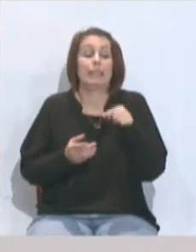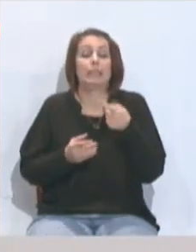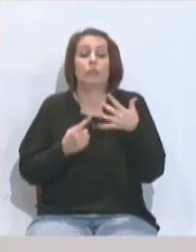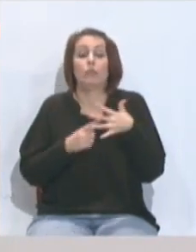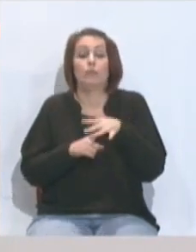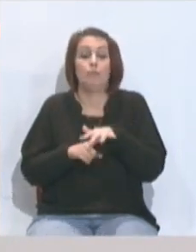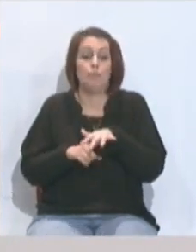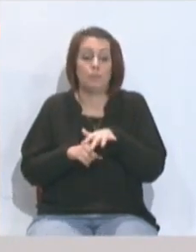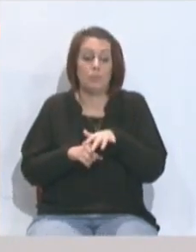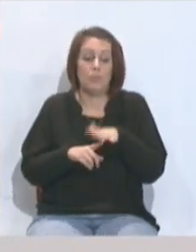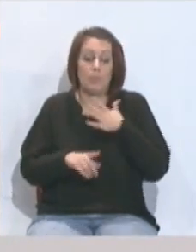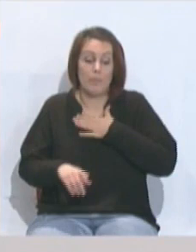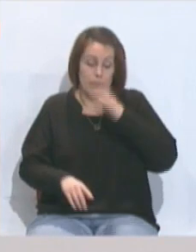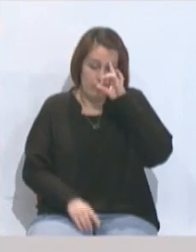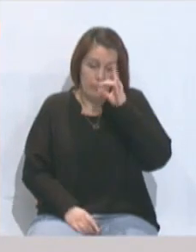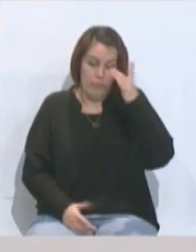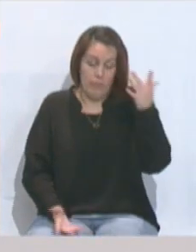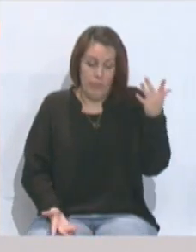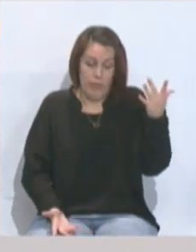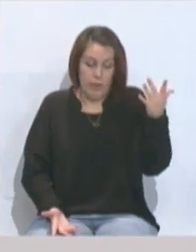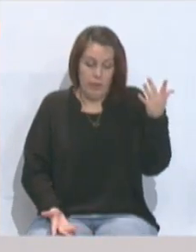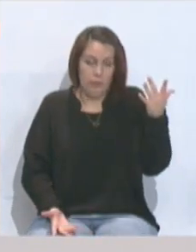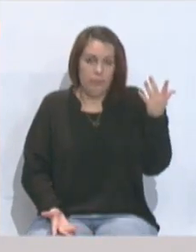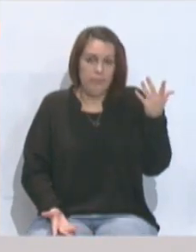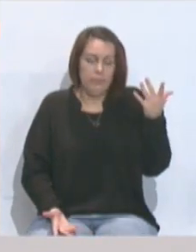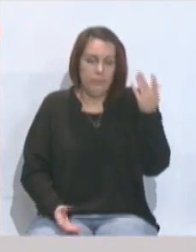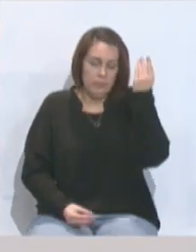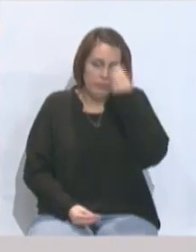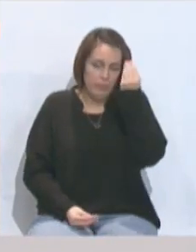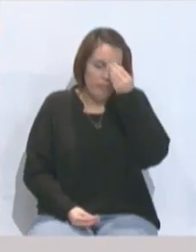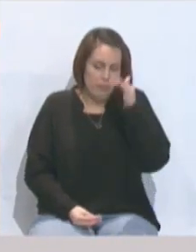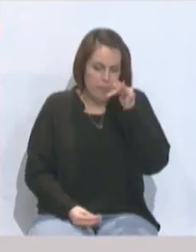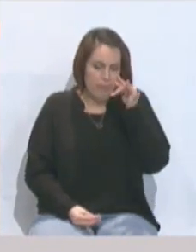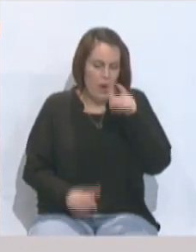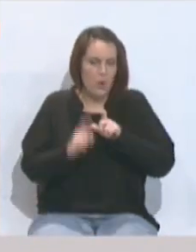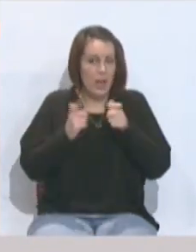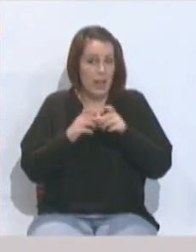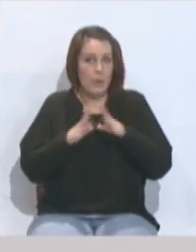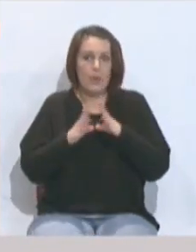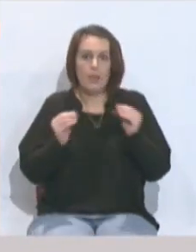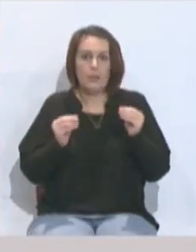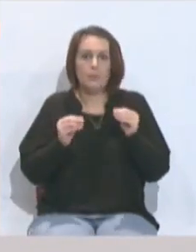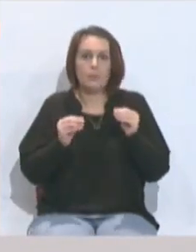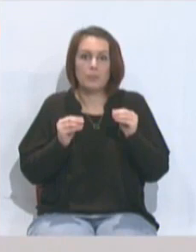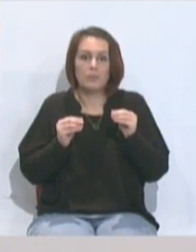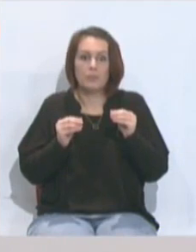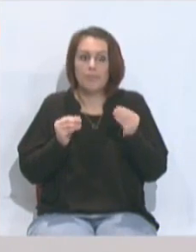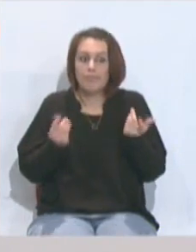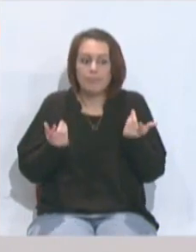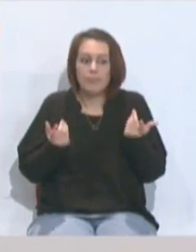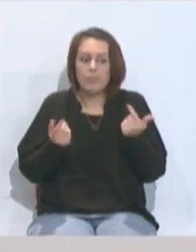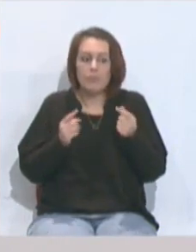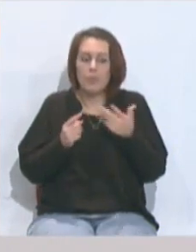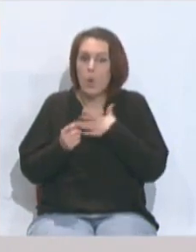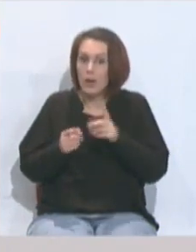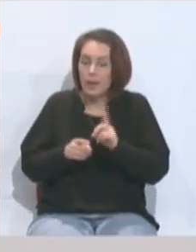sentido, mi idea es, teniendo en cuenta además que la Junta de Andalucía no está por la